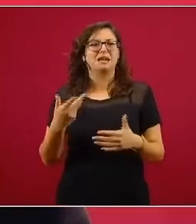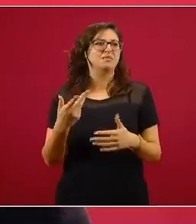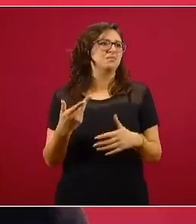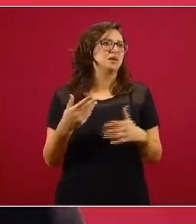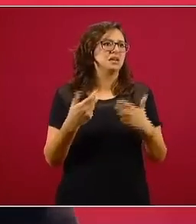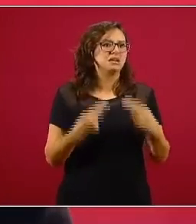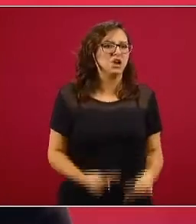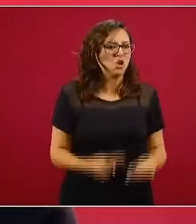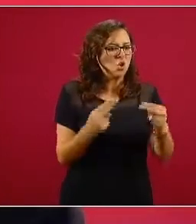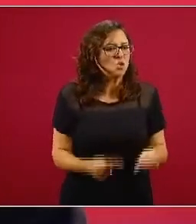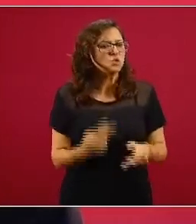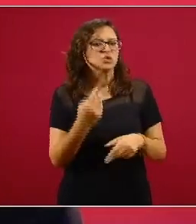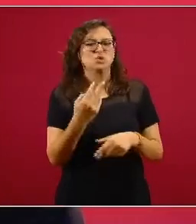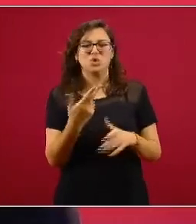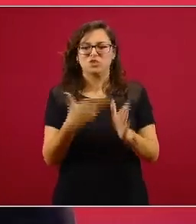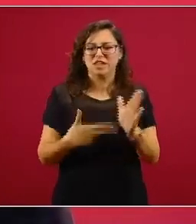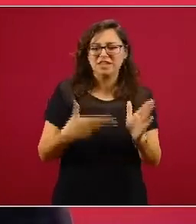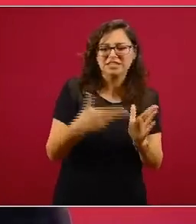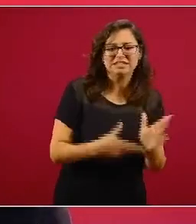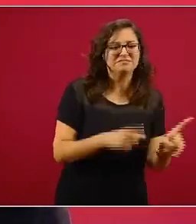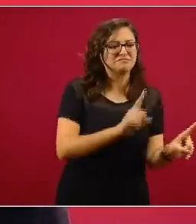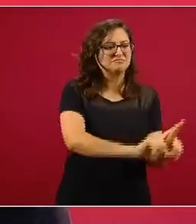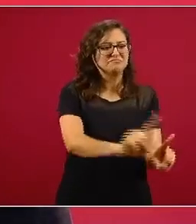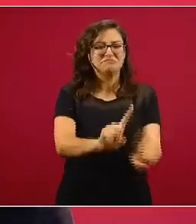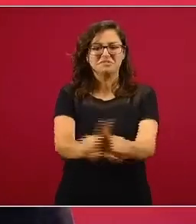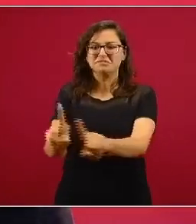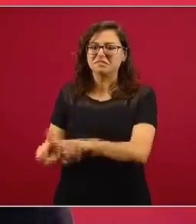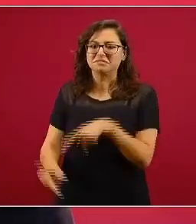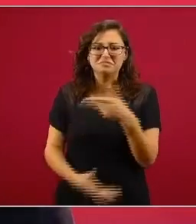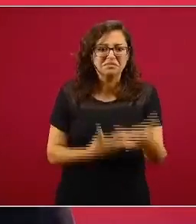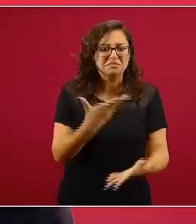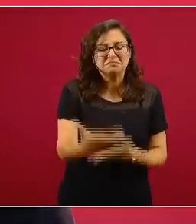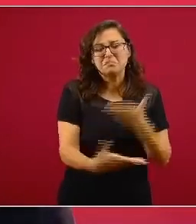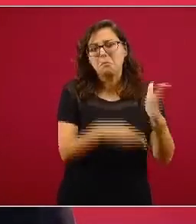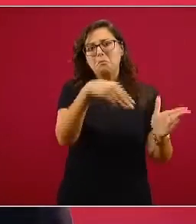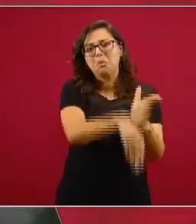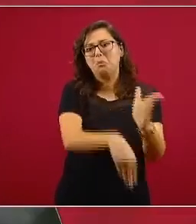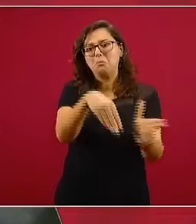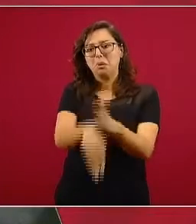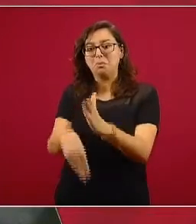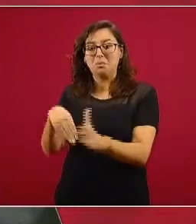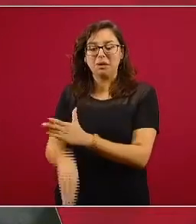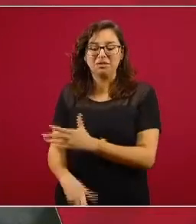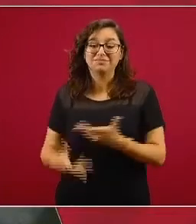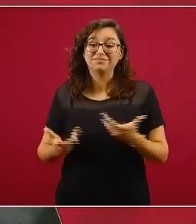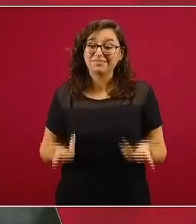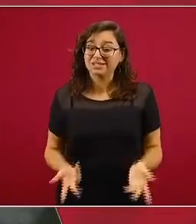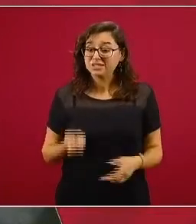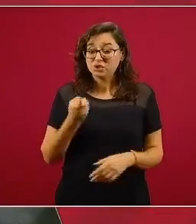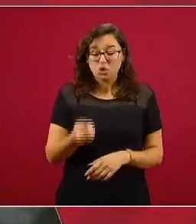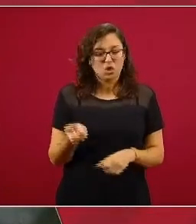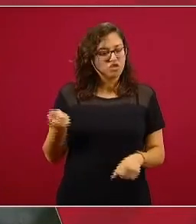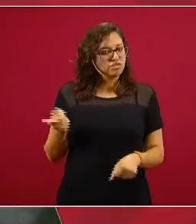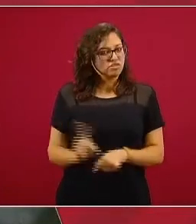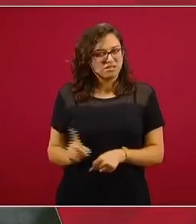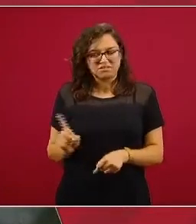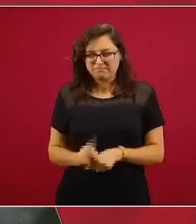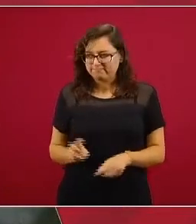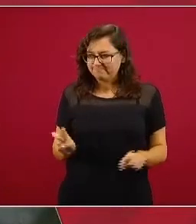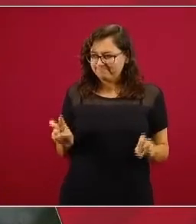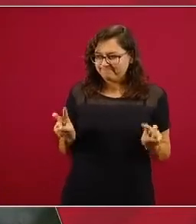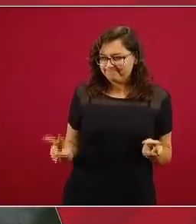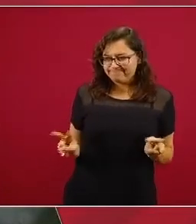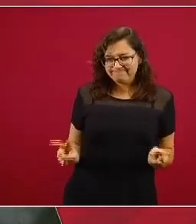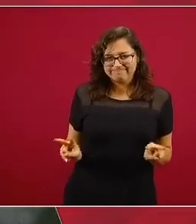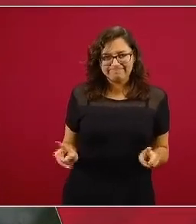talleres y otros proveedores de bienes y servicios. Entonces, todo el tiempo hay que estar atentos a esto. Esta es la